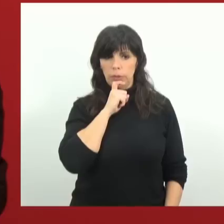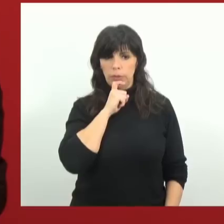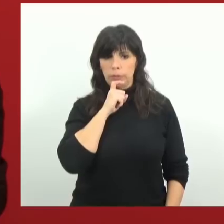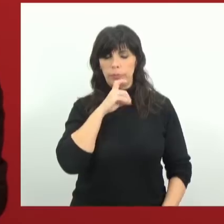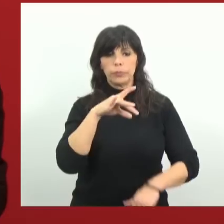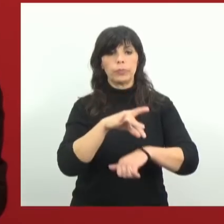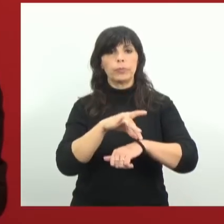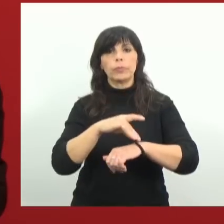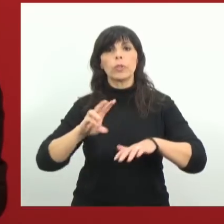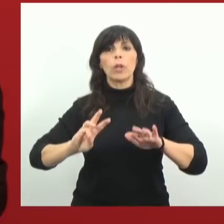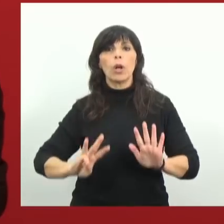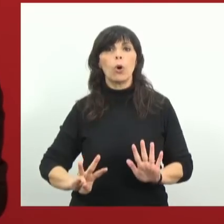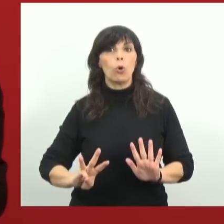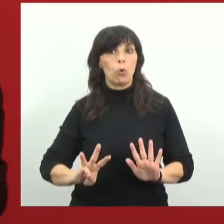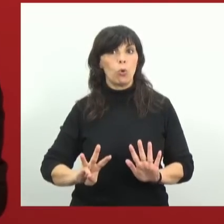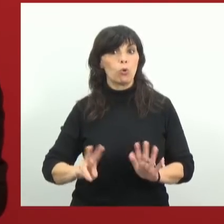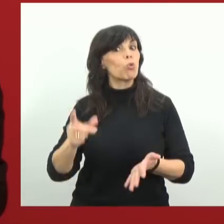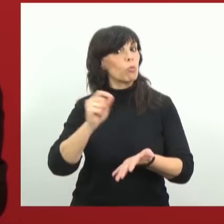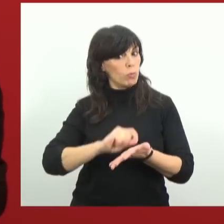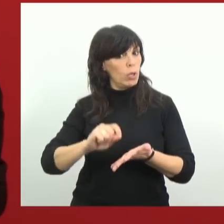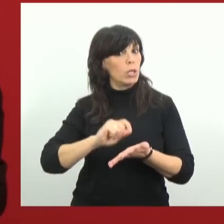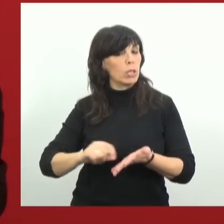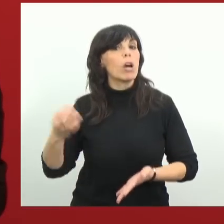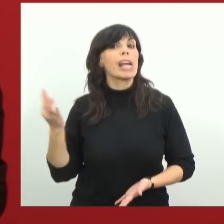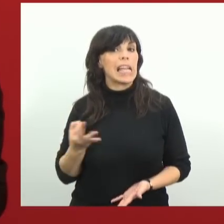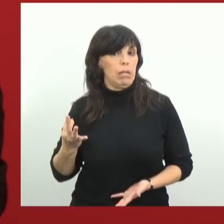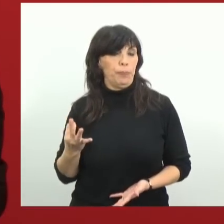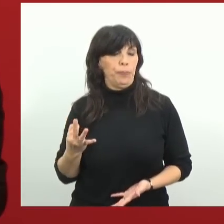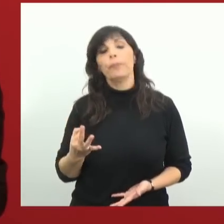8 lo podemos ver, cuando dice la Biblia